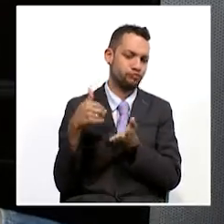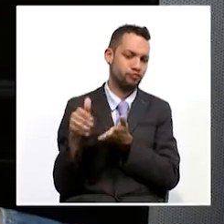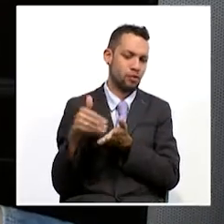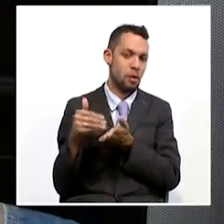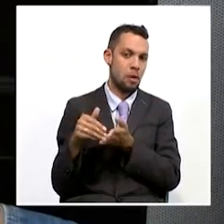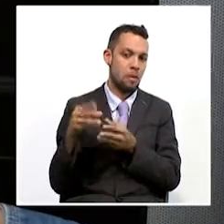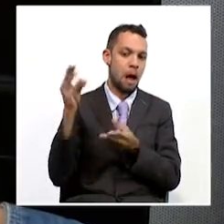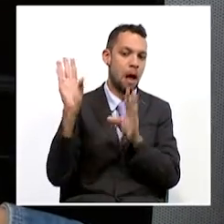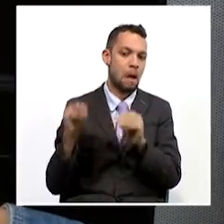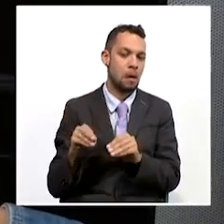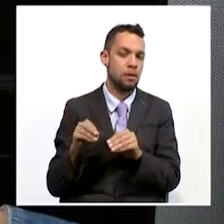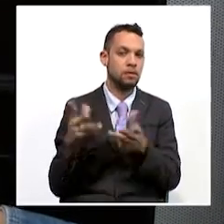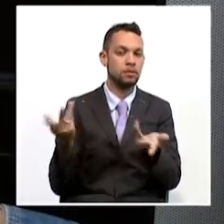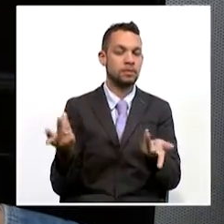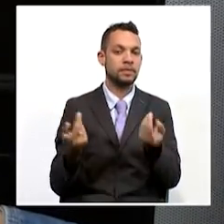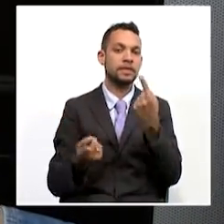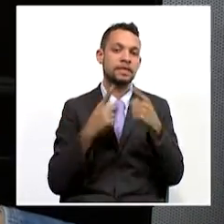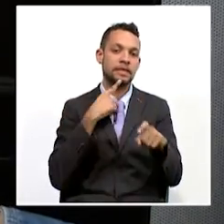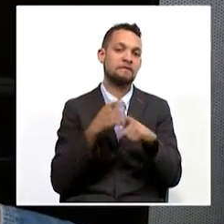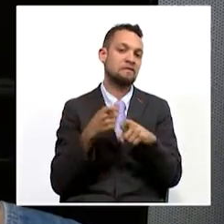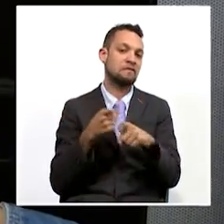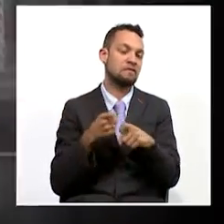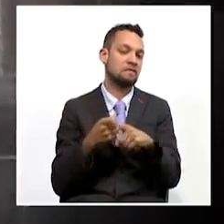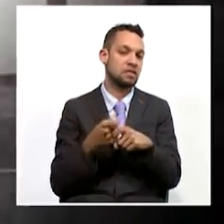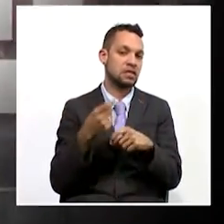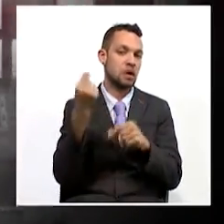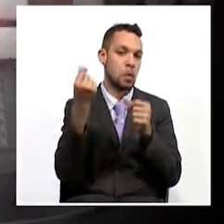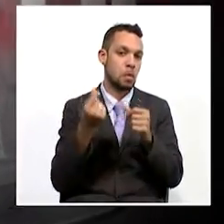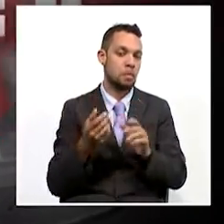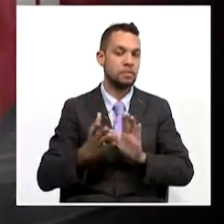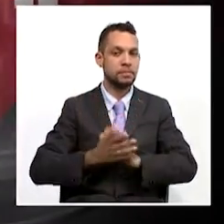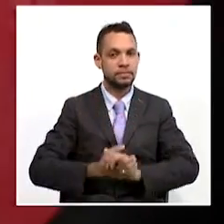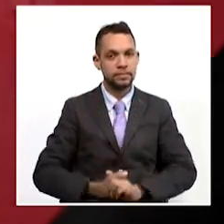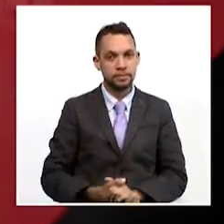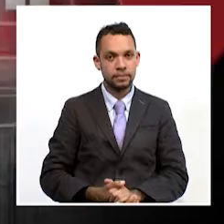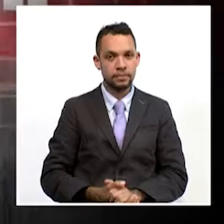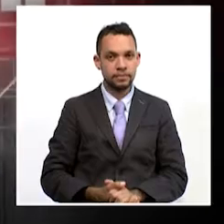muy... autos muy deficiente.